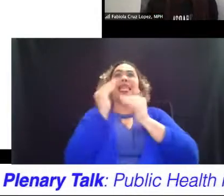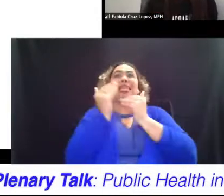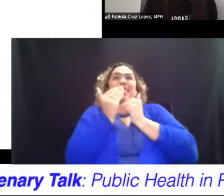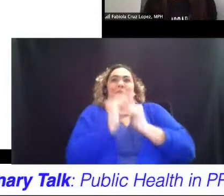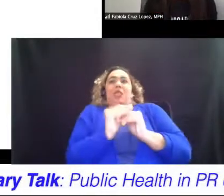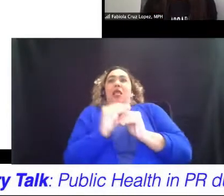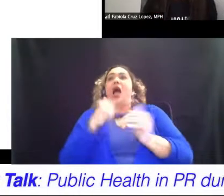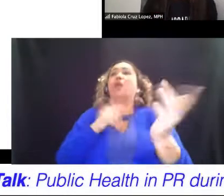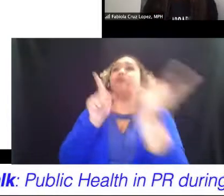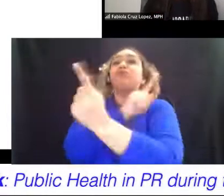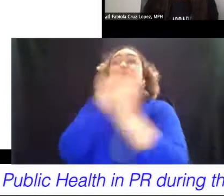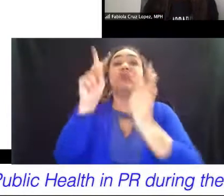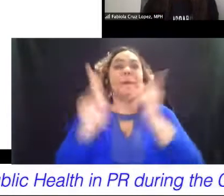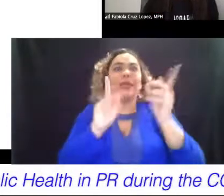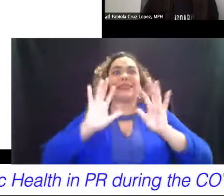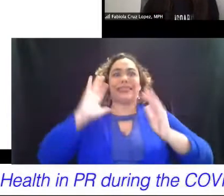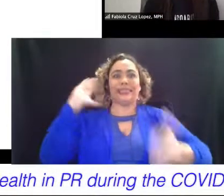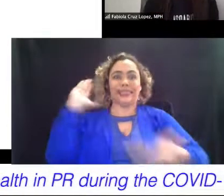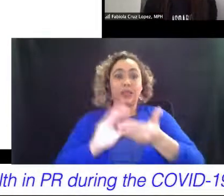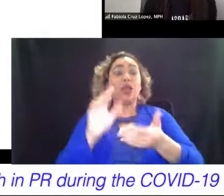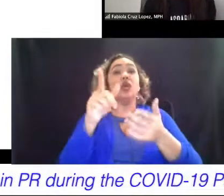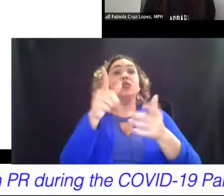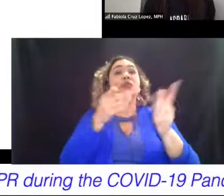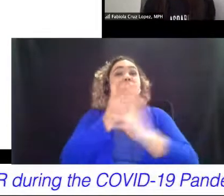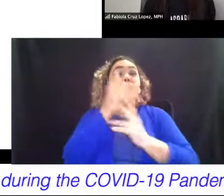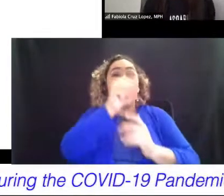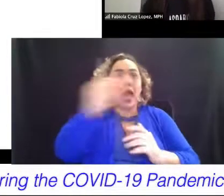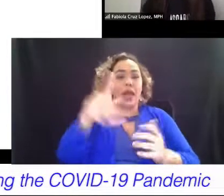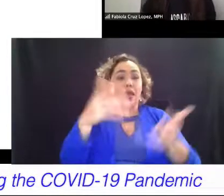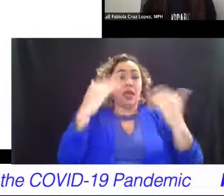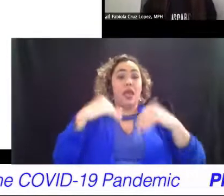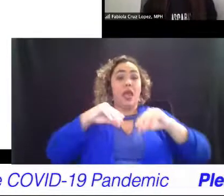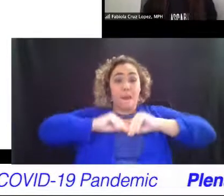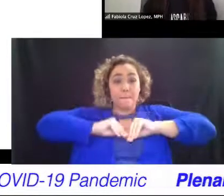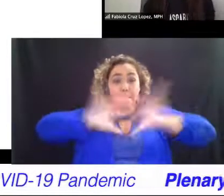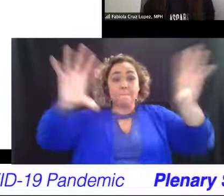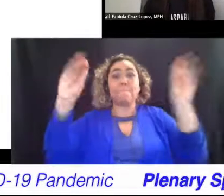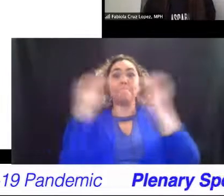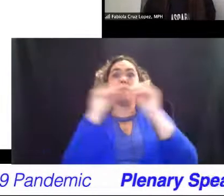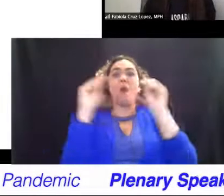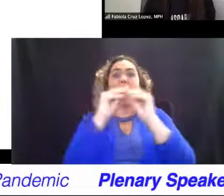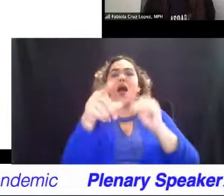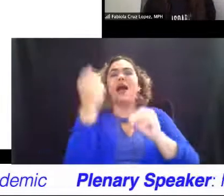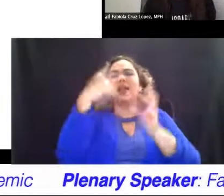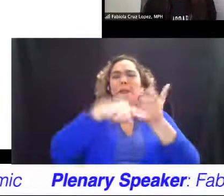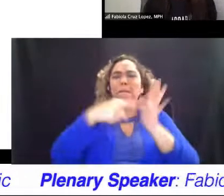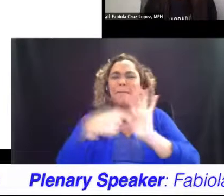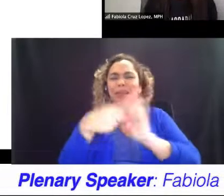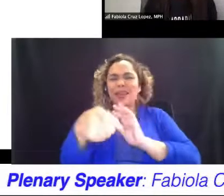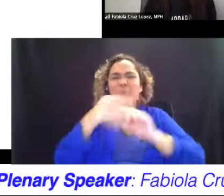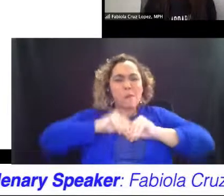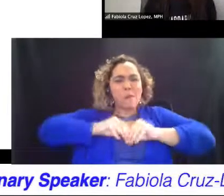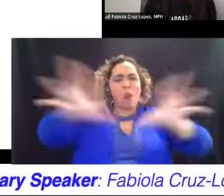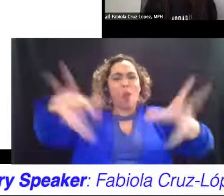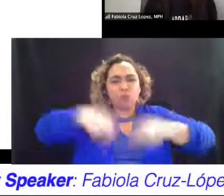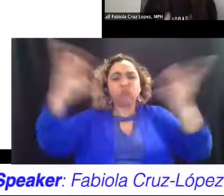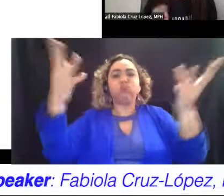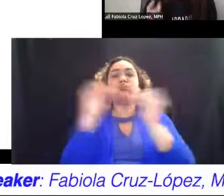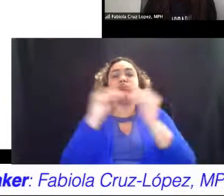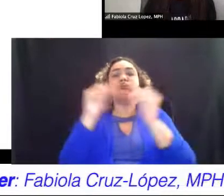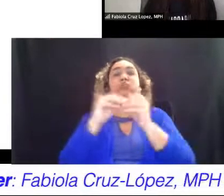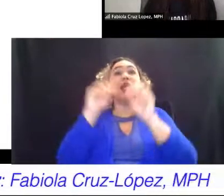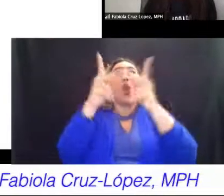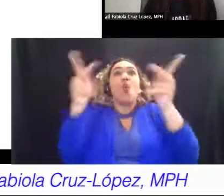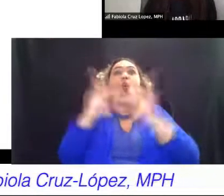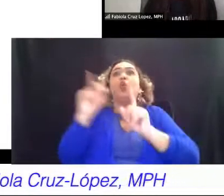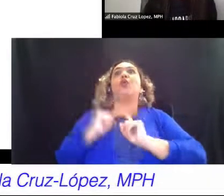se puede hacer a través de aplicaciones. Expandir la distribución, esto es lo más clave que necesitamos ahora mismo, expandir la distribución de los lugares